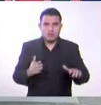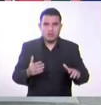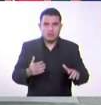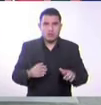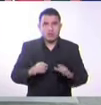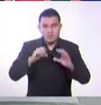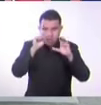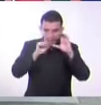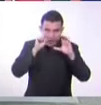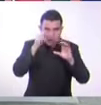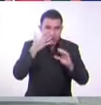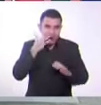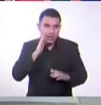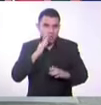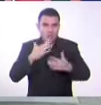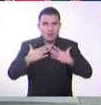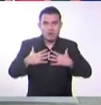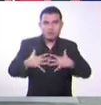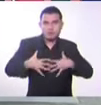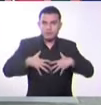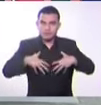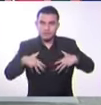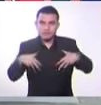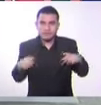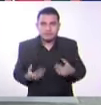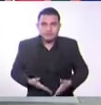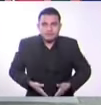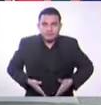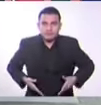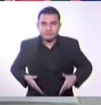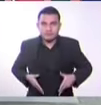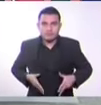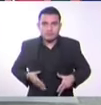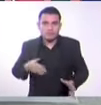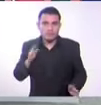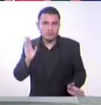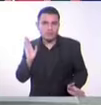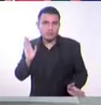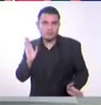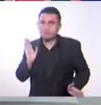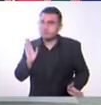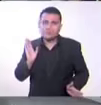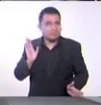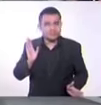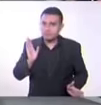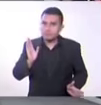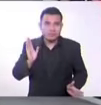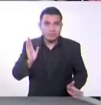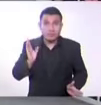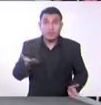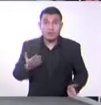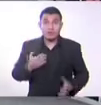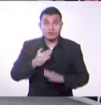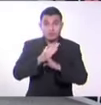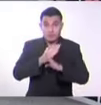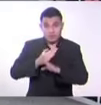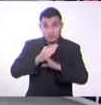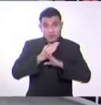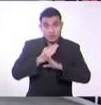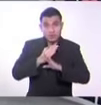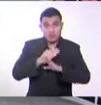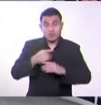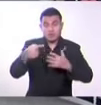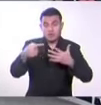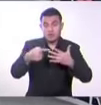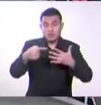videos, por ejemplo, con ropa interior a los niños y las niñas. Sí, porque deben protegerse. ¿Te acordás de los derechos